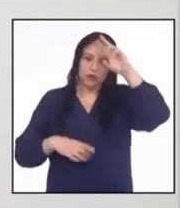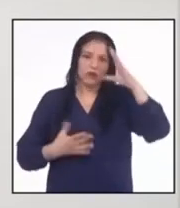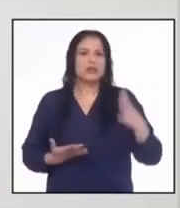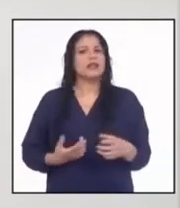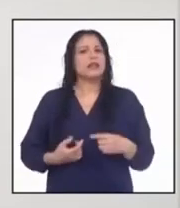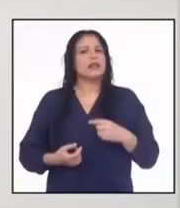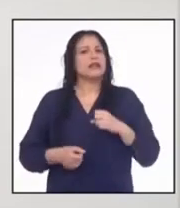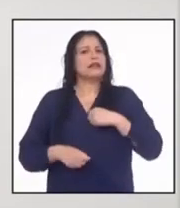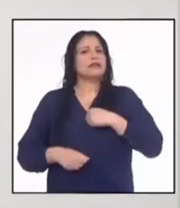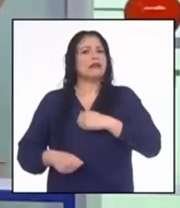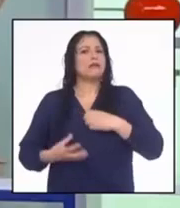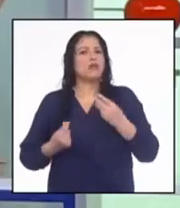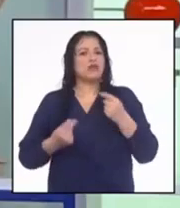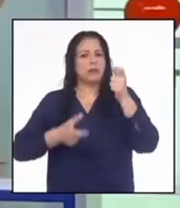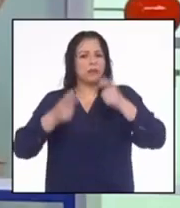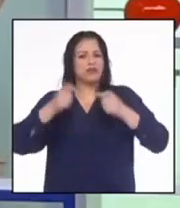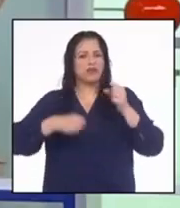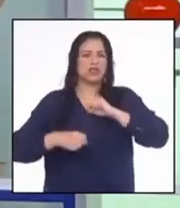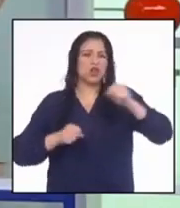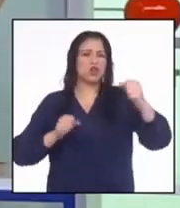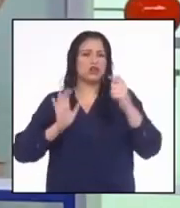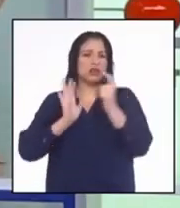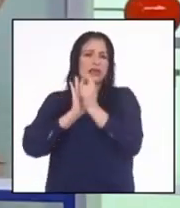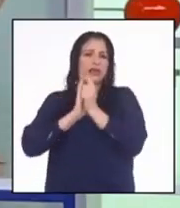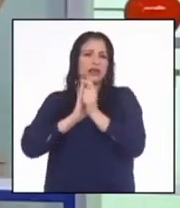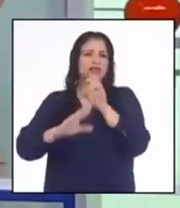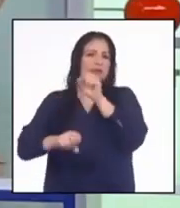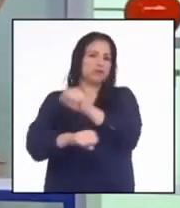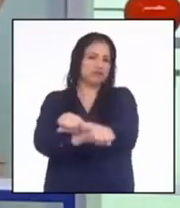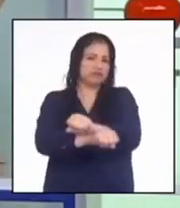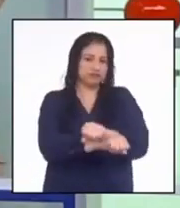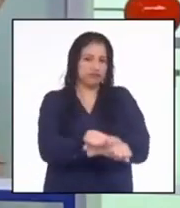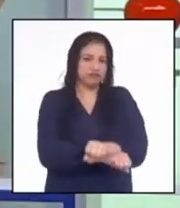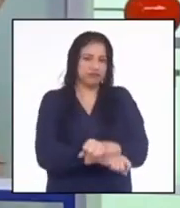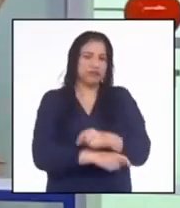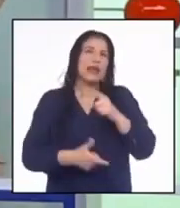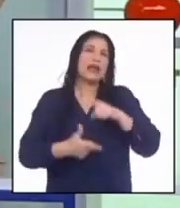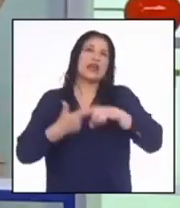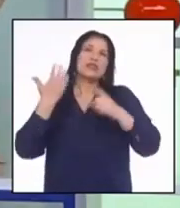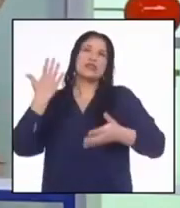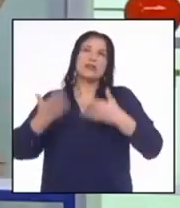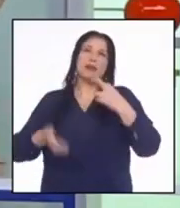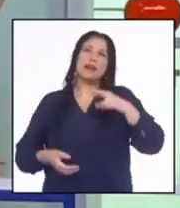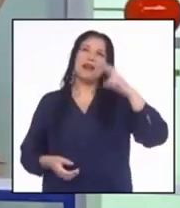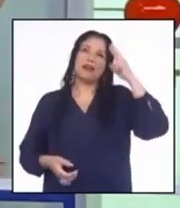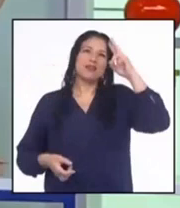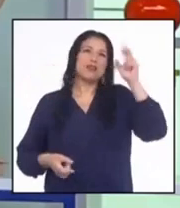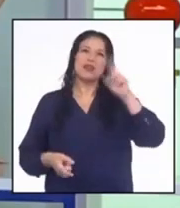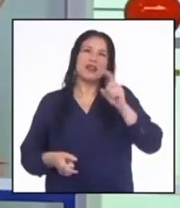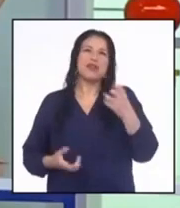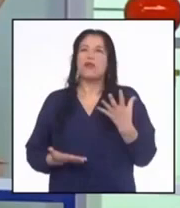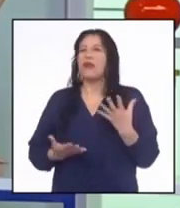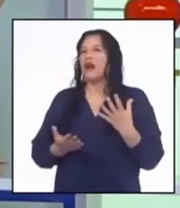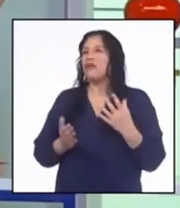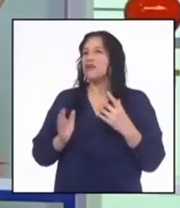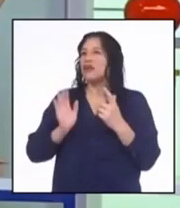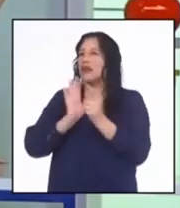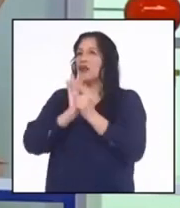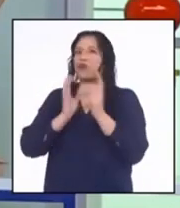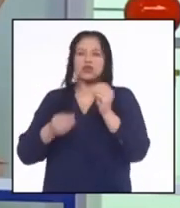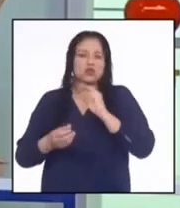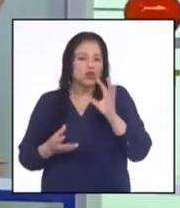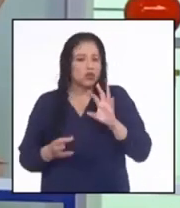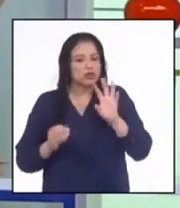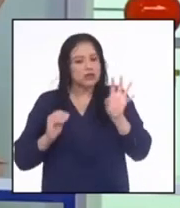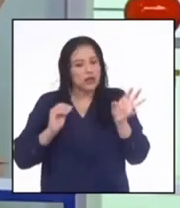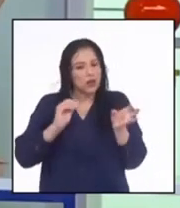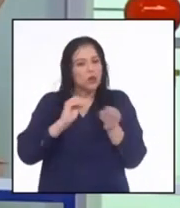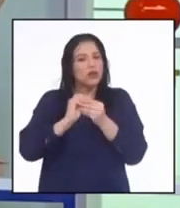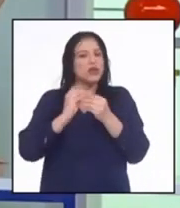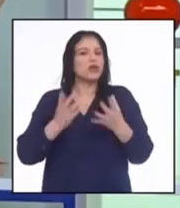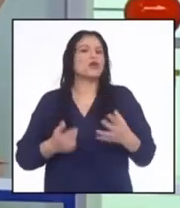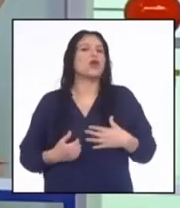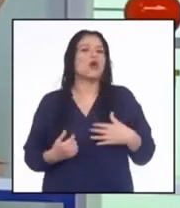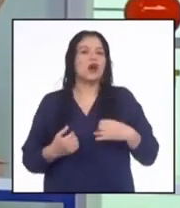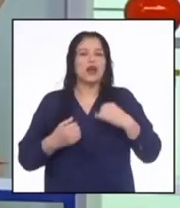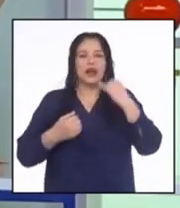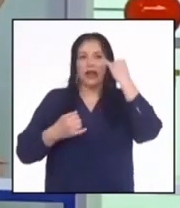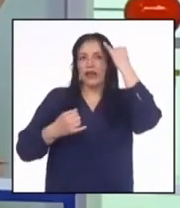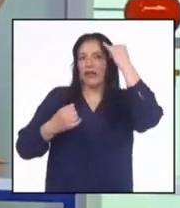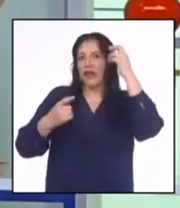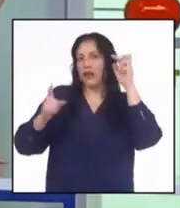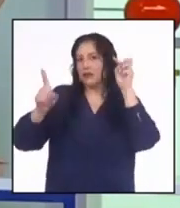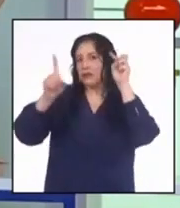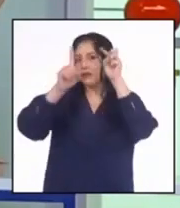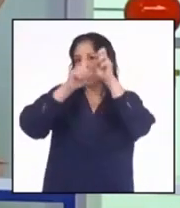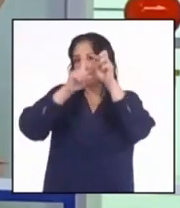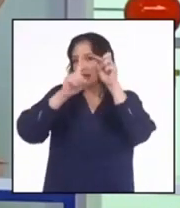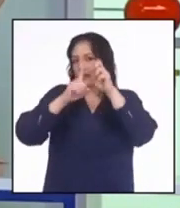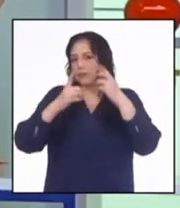muchos infractores. Entonces las razones pueden volverse subjetivas cuando no se acompañan de ciertos principios universales o ciertos